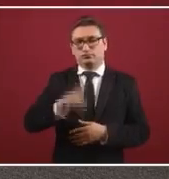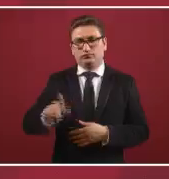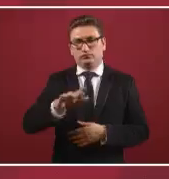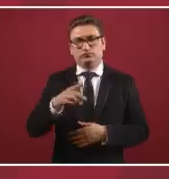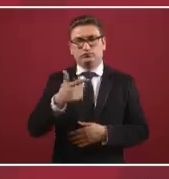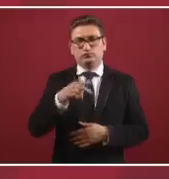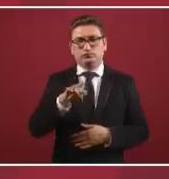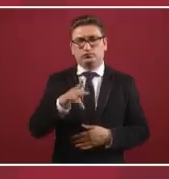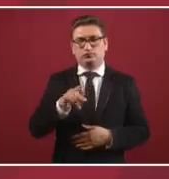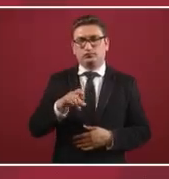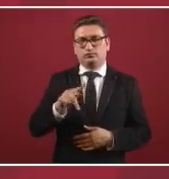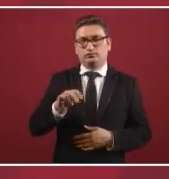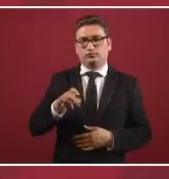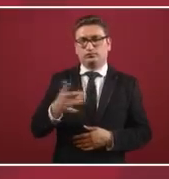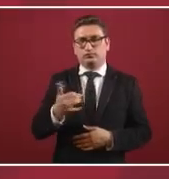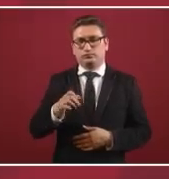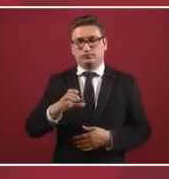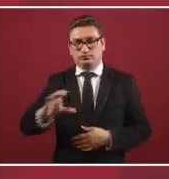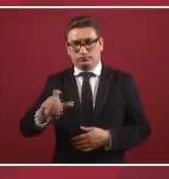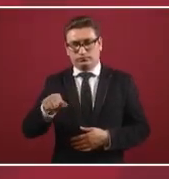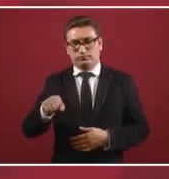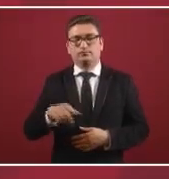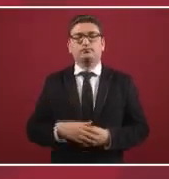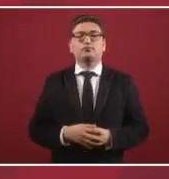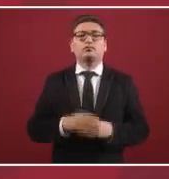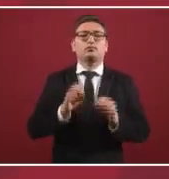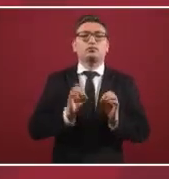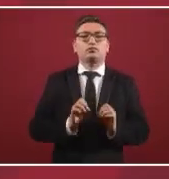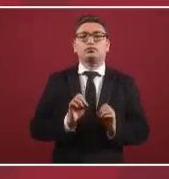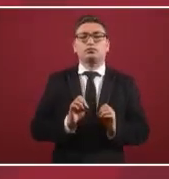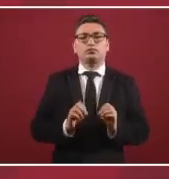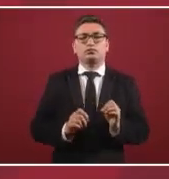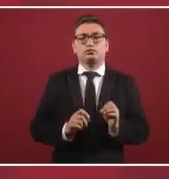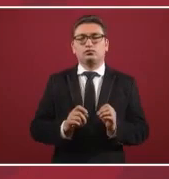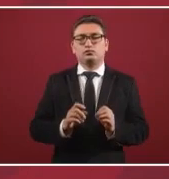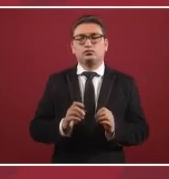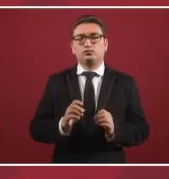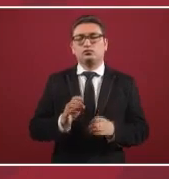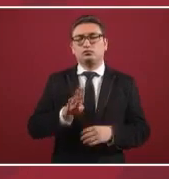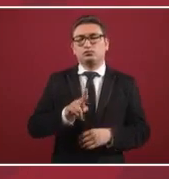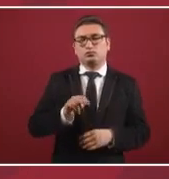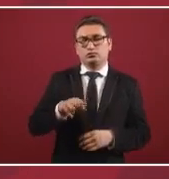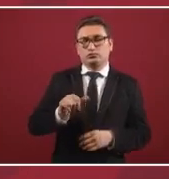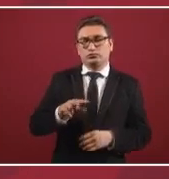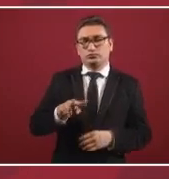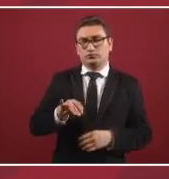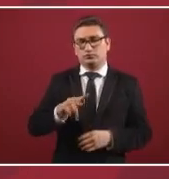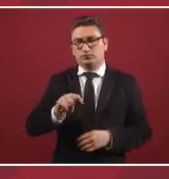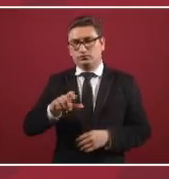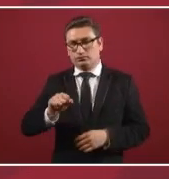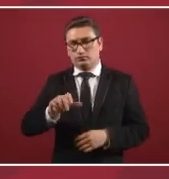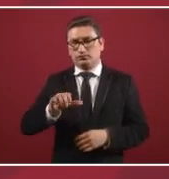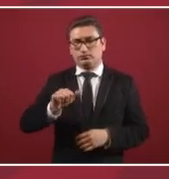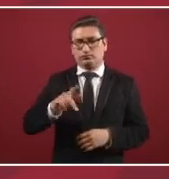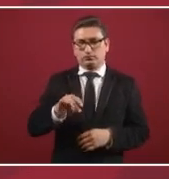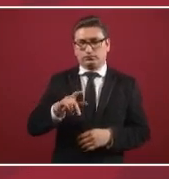o que esté en Buenavista, en Apatzingán,